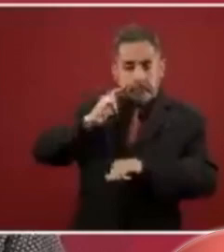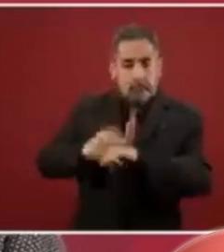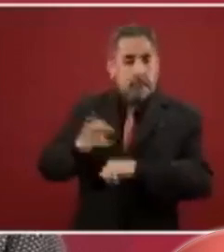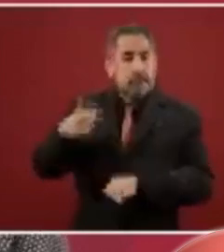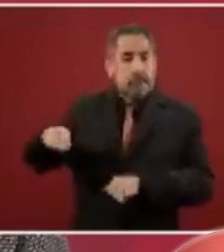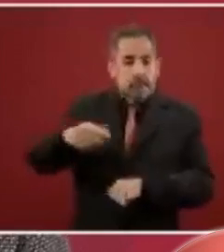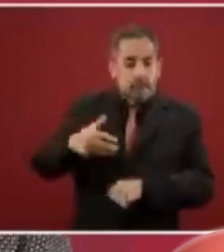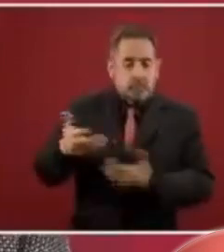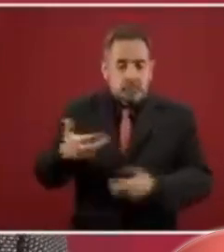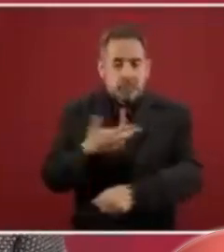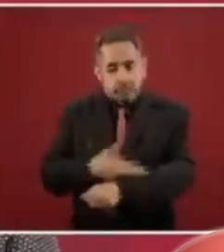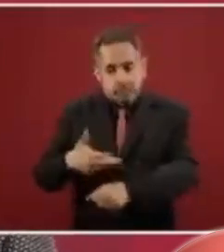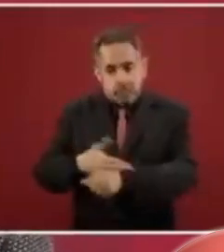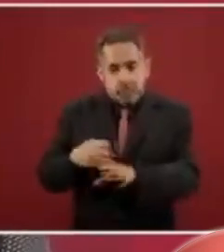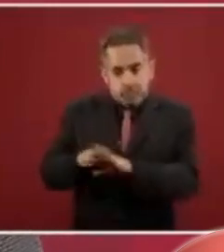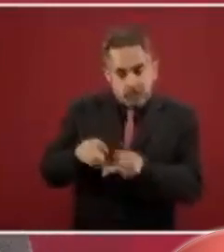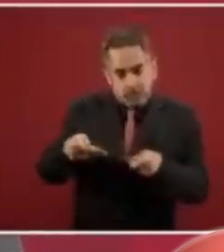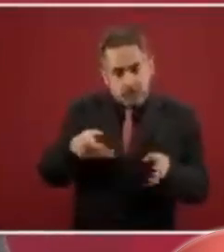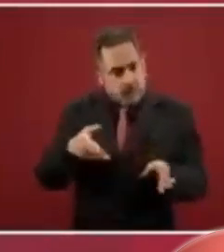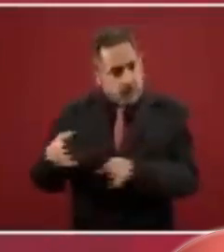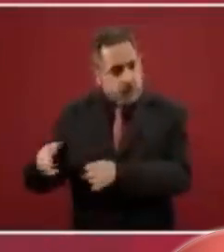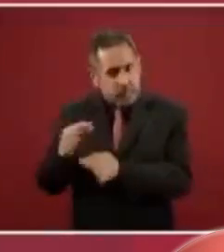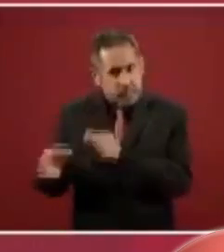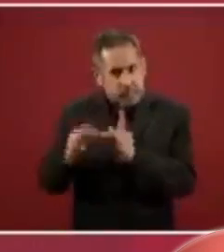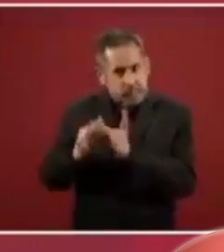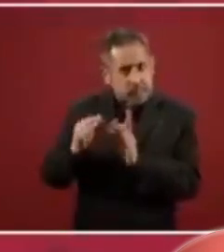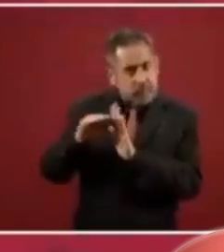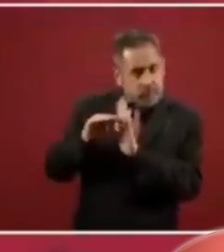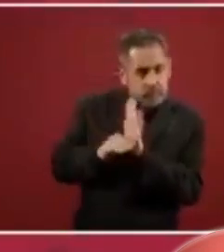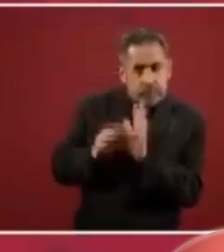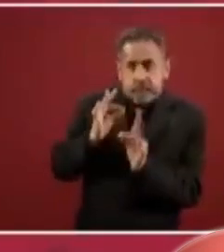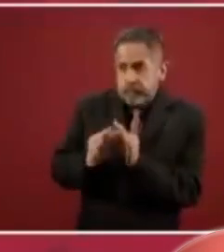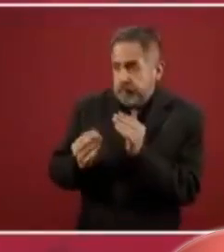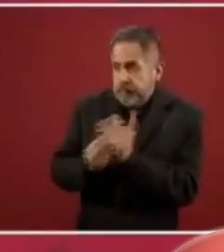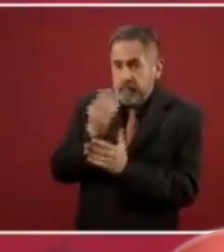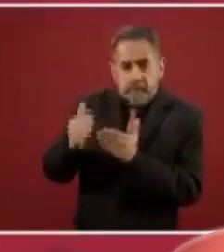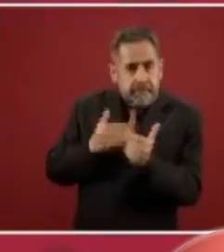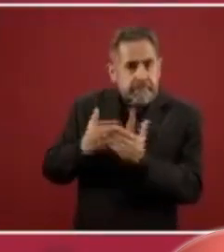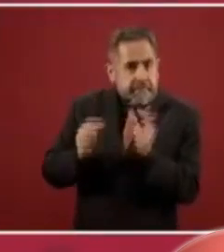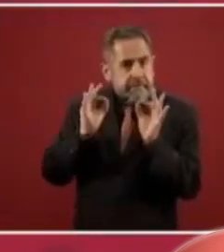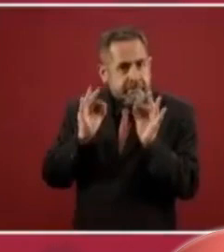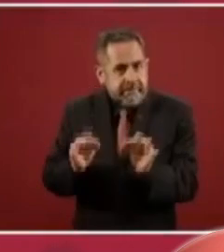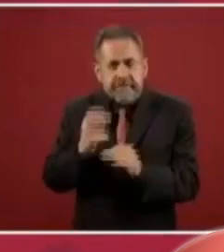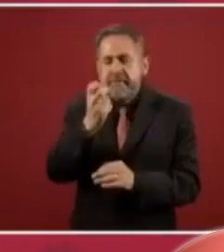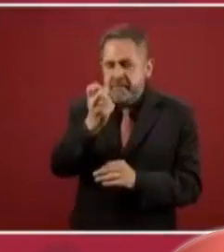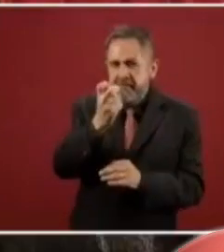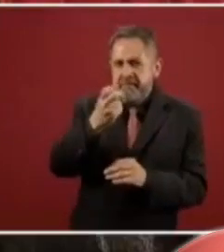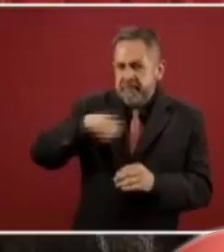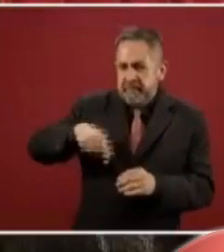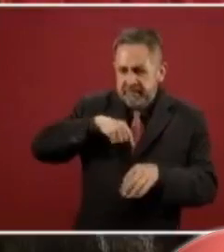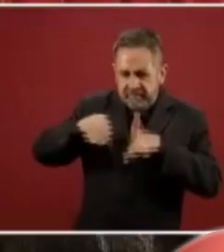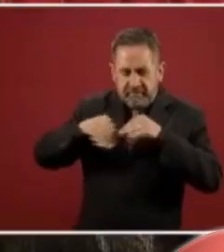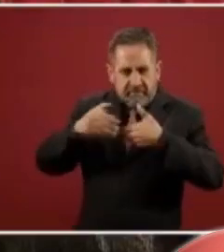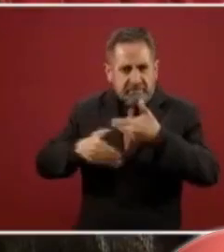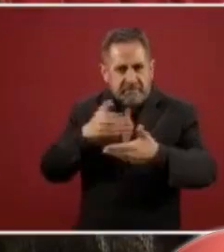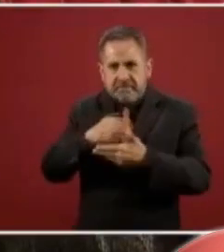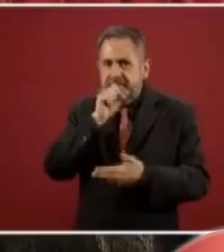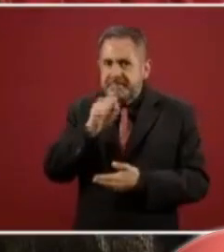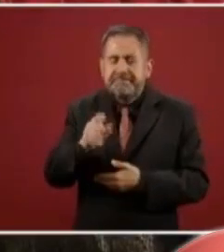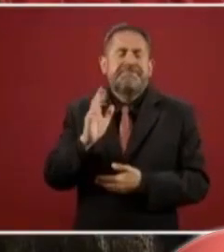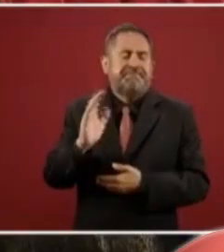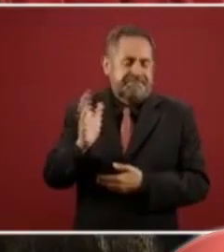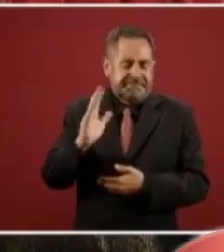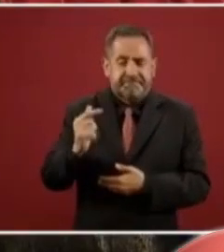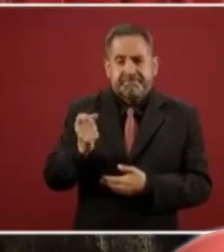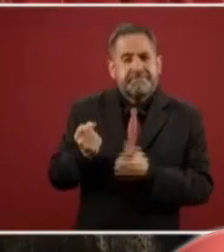puedan actualizar sus instrumentos y los tengan al día. Entonces, es un tema que venimos trabajando, ya arrancamos con ciertas